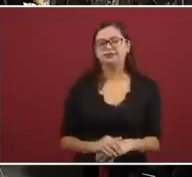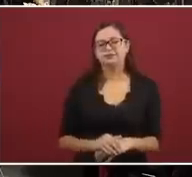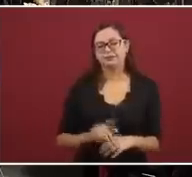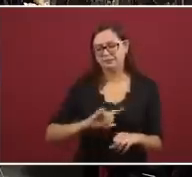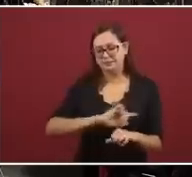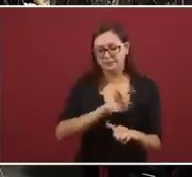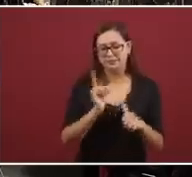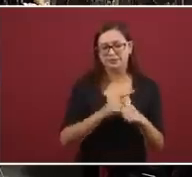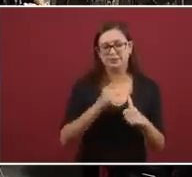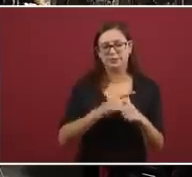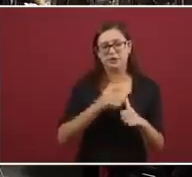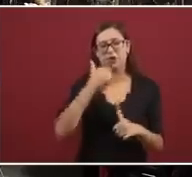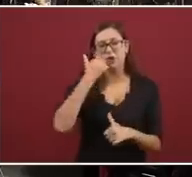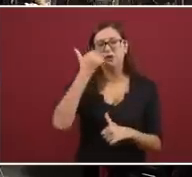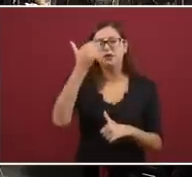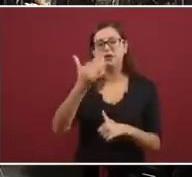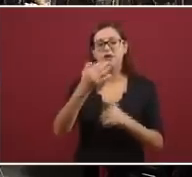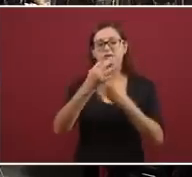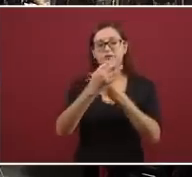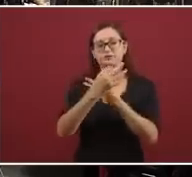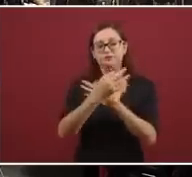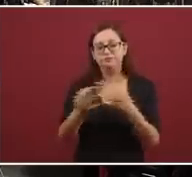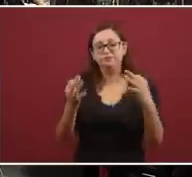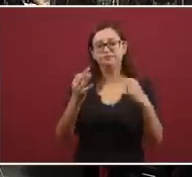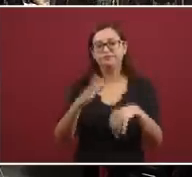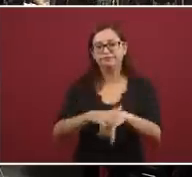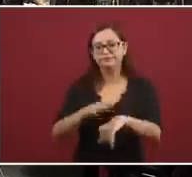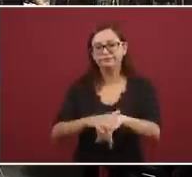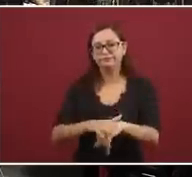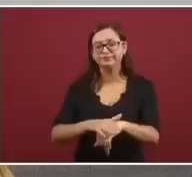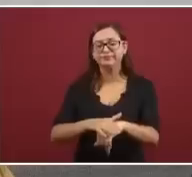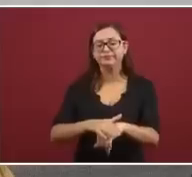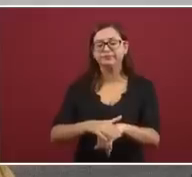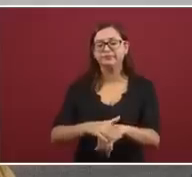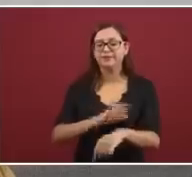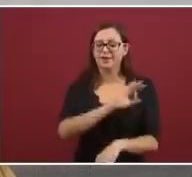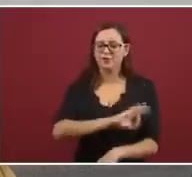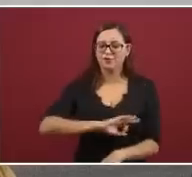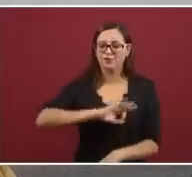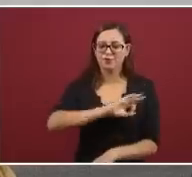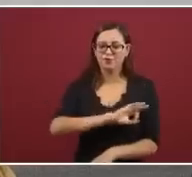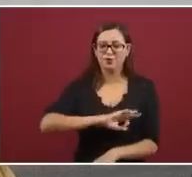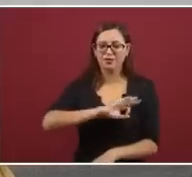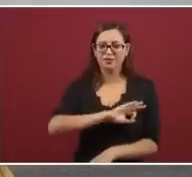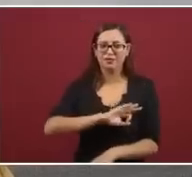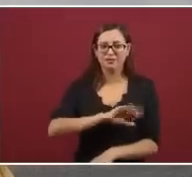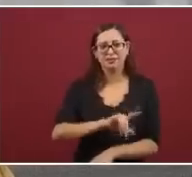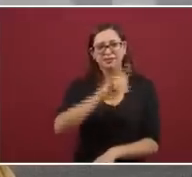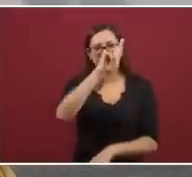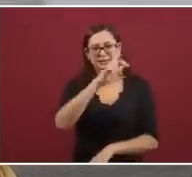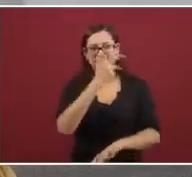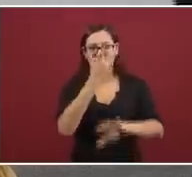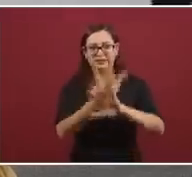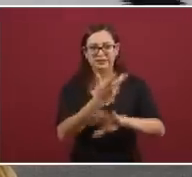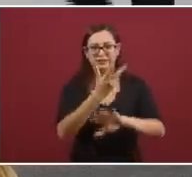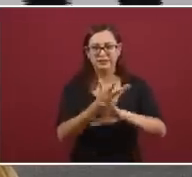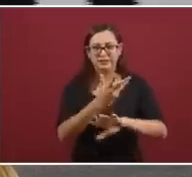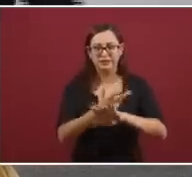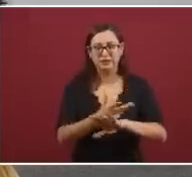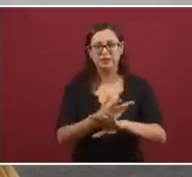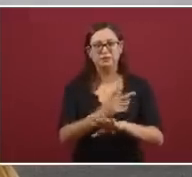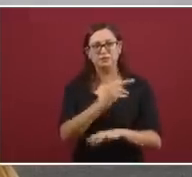enviar una felicitación al pueblo de Estados Unidos y a su